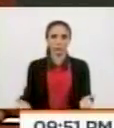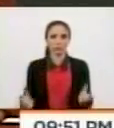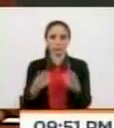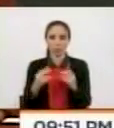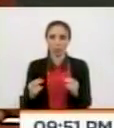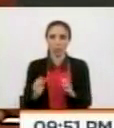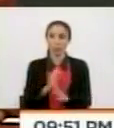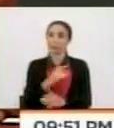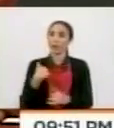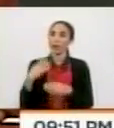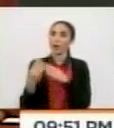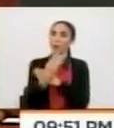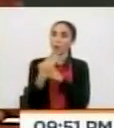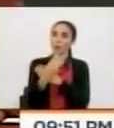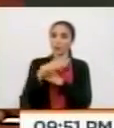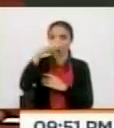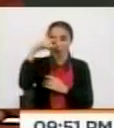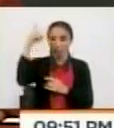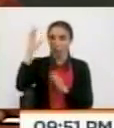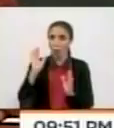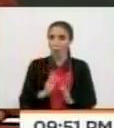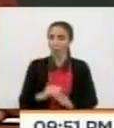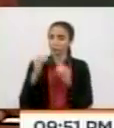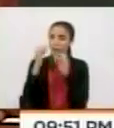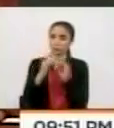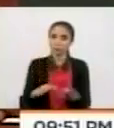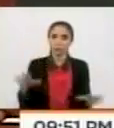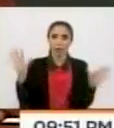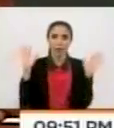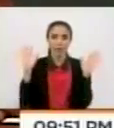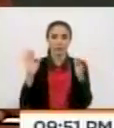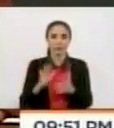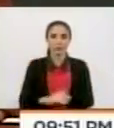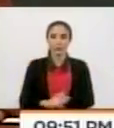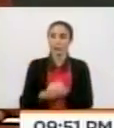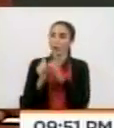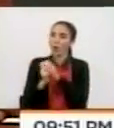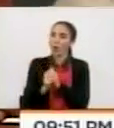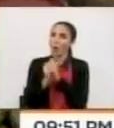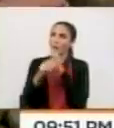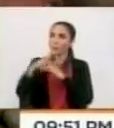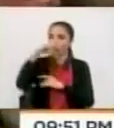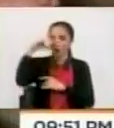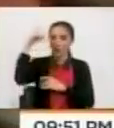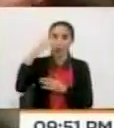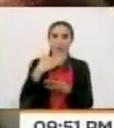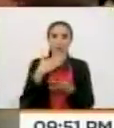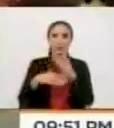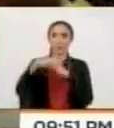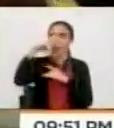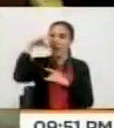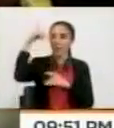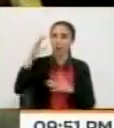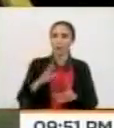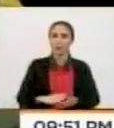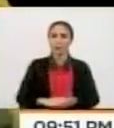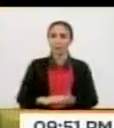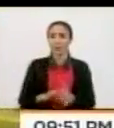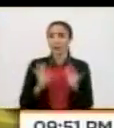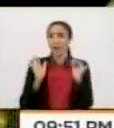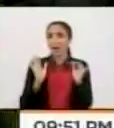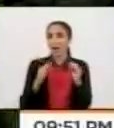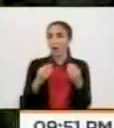estamos protegidos por Dios, como nosotros estamos benditos, ¿verdad? Esto sencillamente pasa